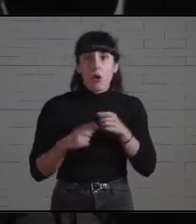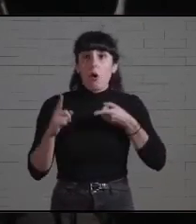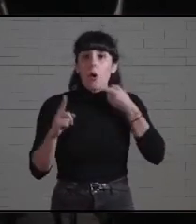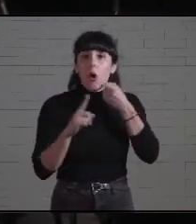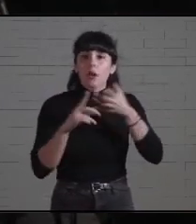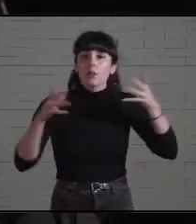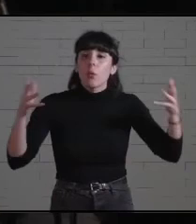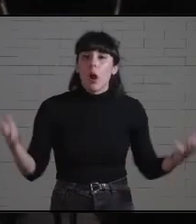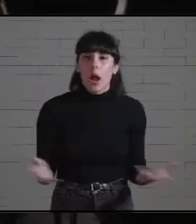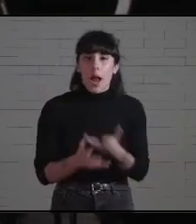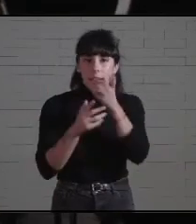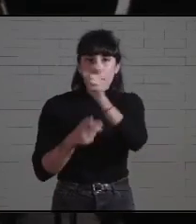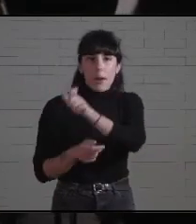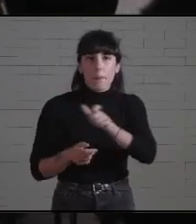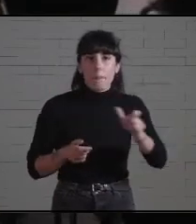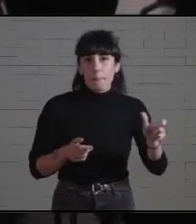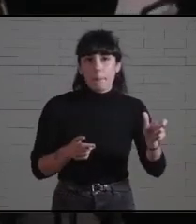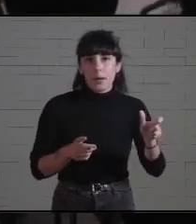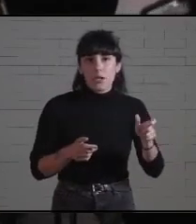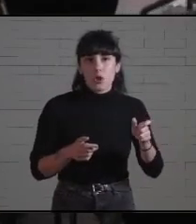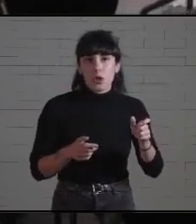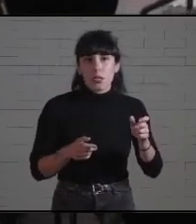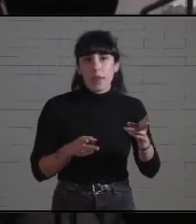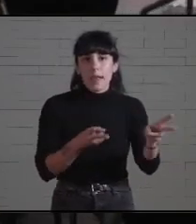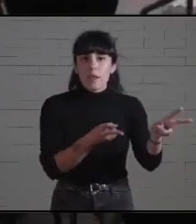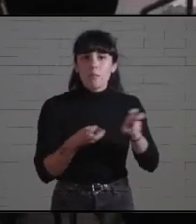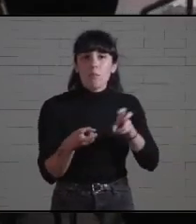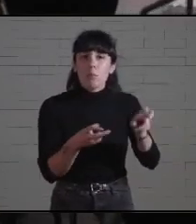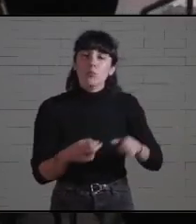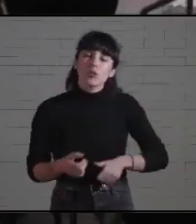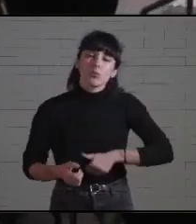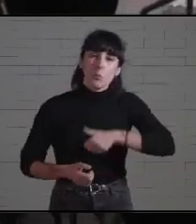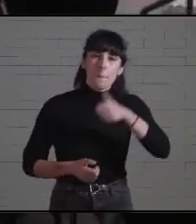pagar mayores ingresos,